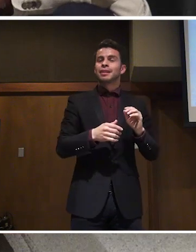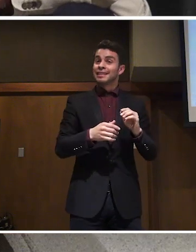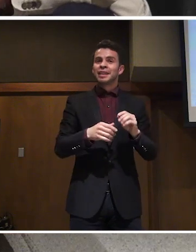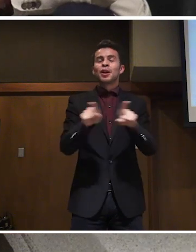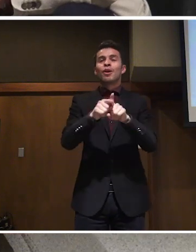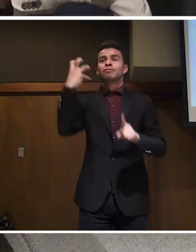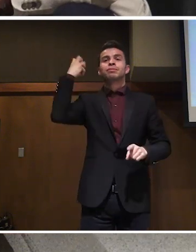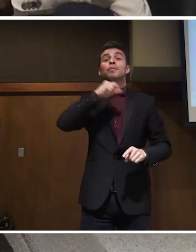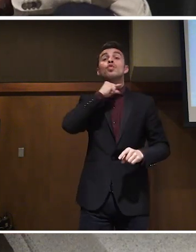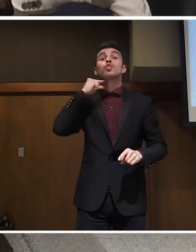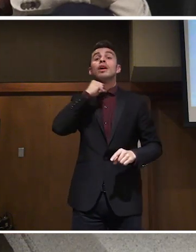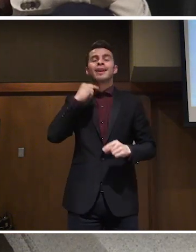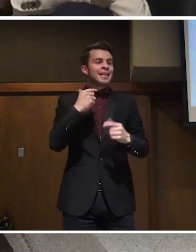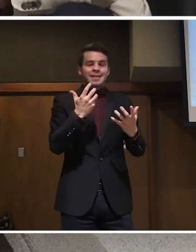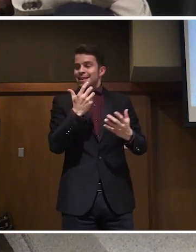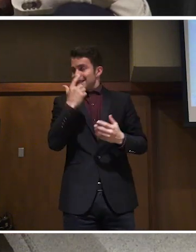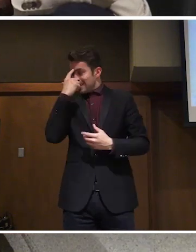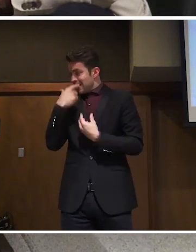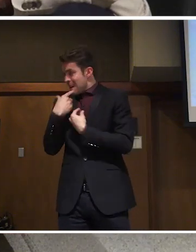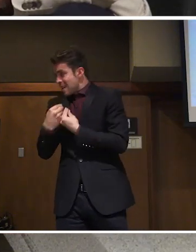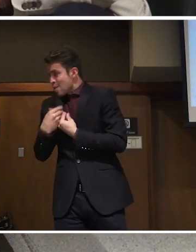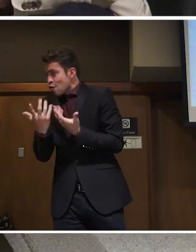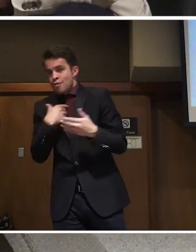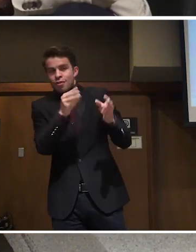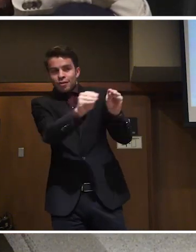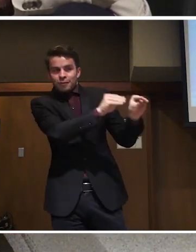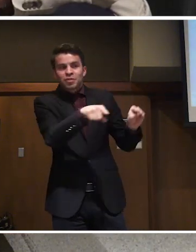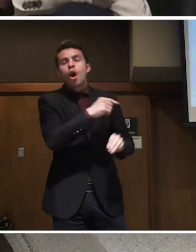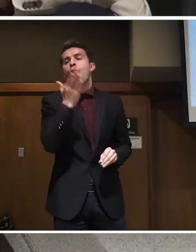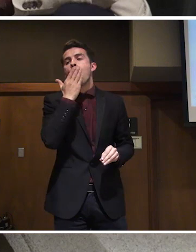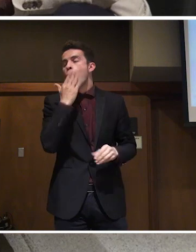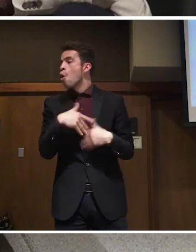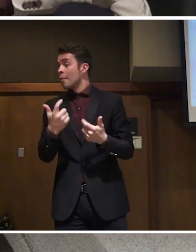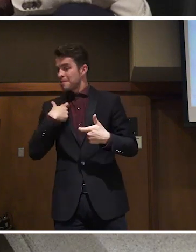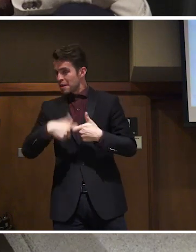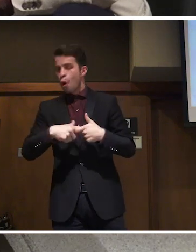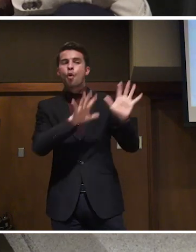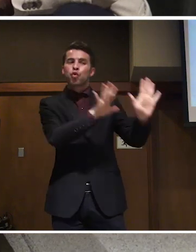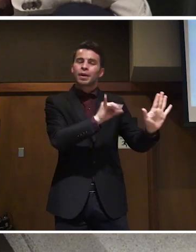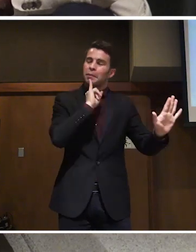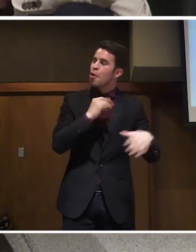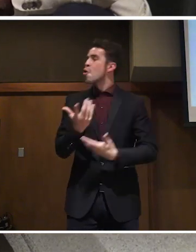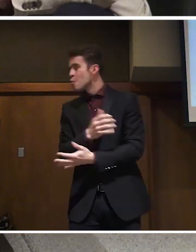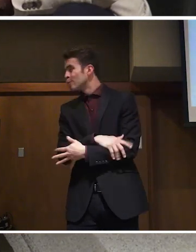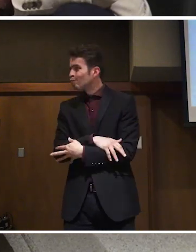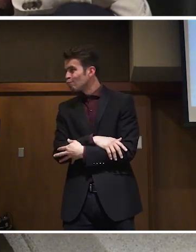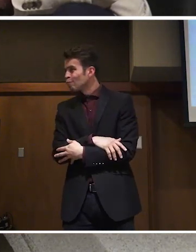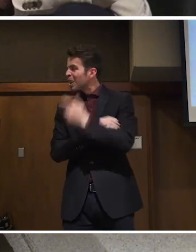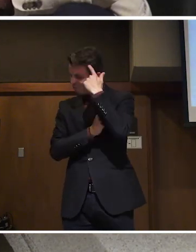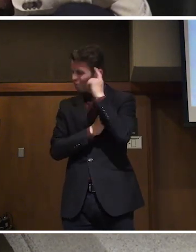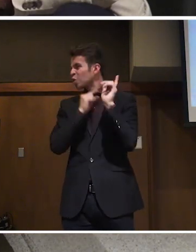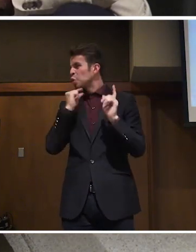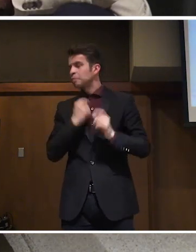complicado, ¿cómo le enseñamos a los indios? ¿En español o en el idioma de ellos? Algunos deciden, en algún momento se decide enseñar el idioma de